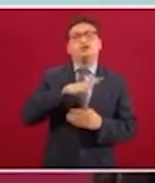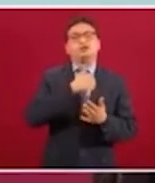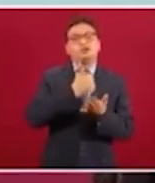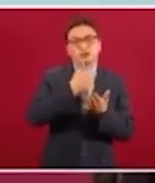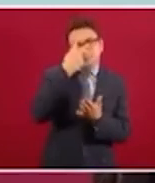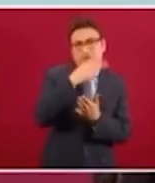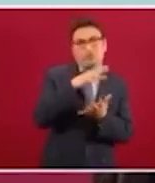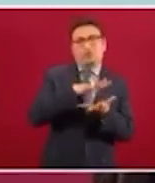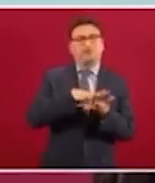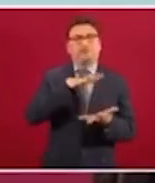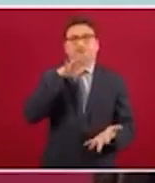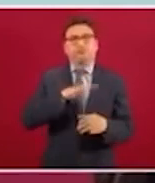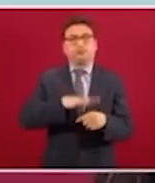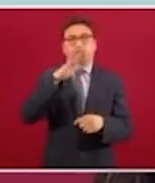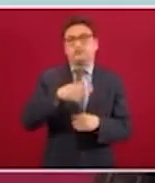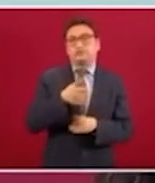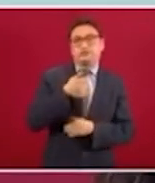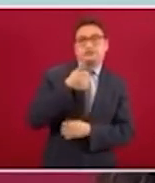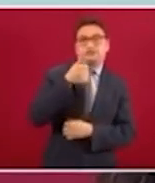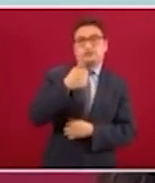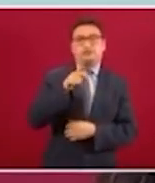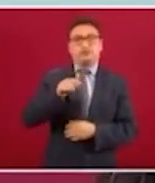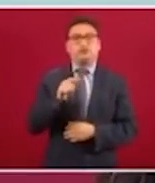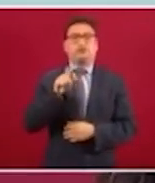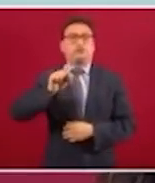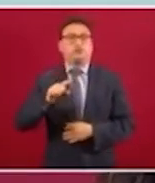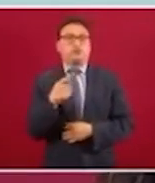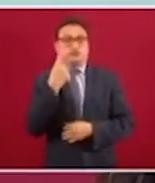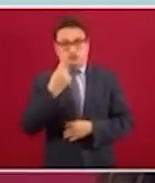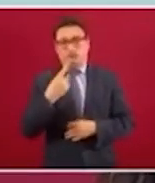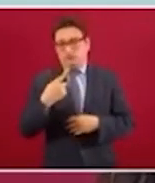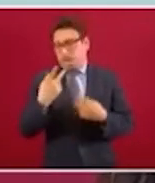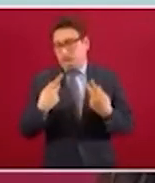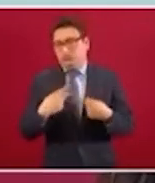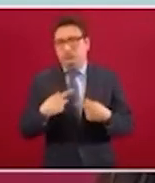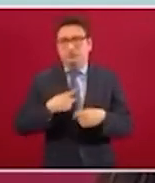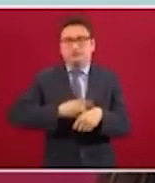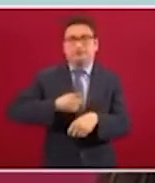tiene un claro predominio con 6.21 casos